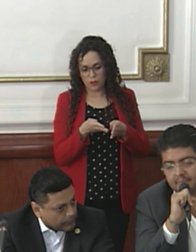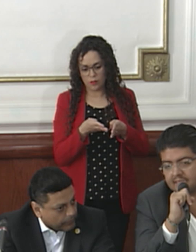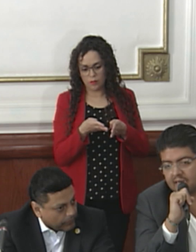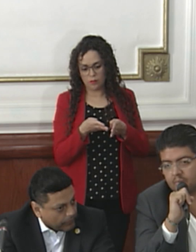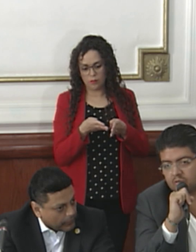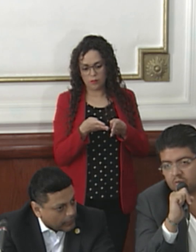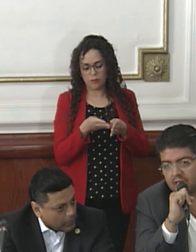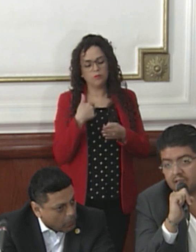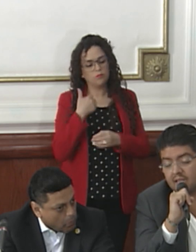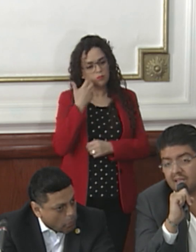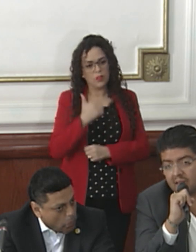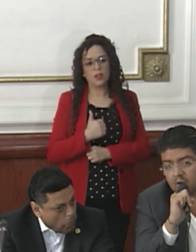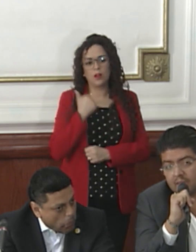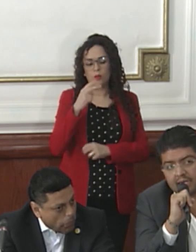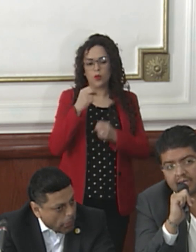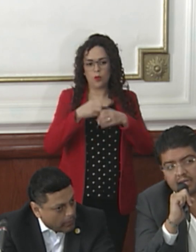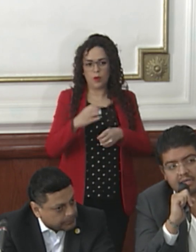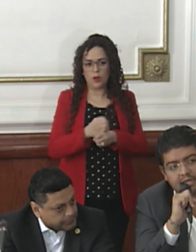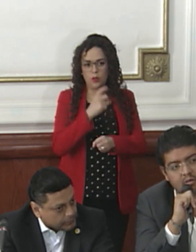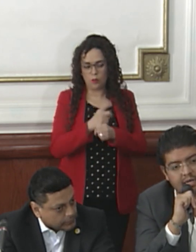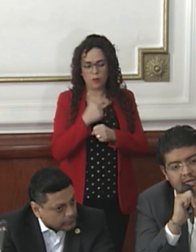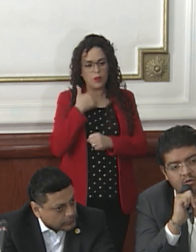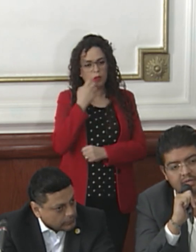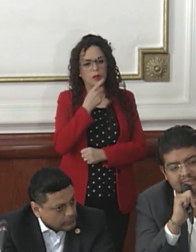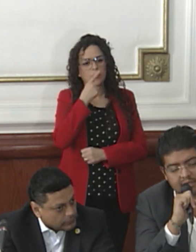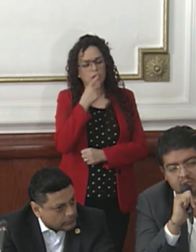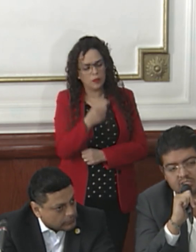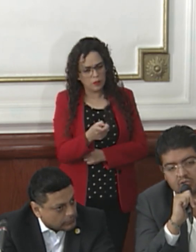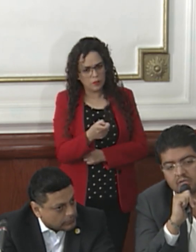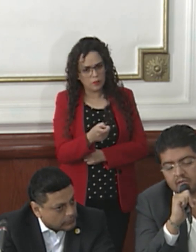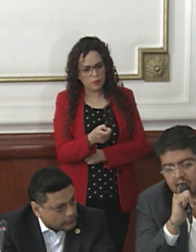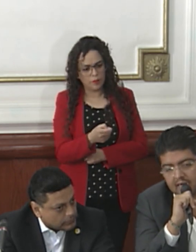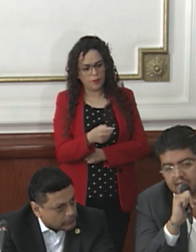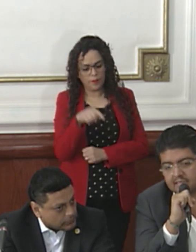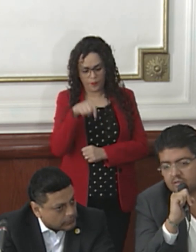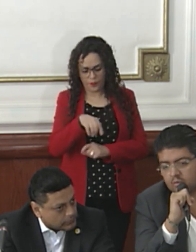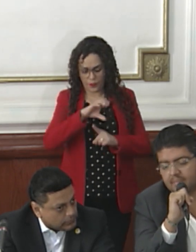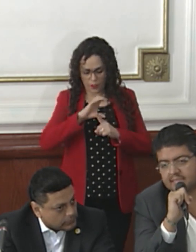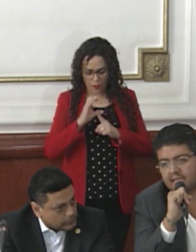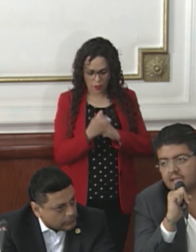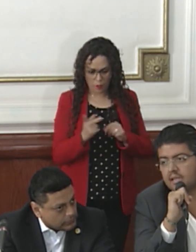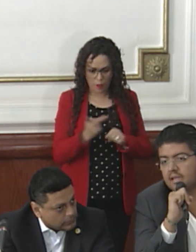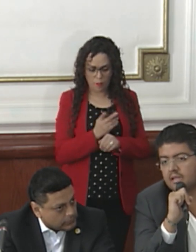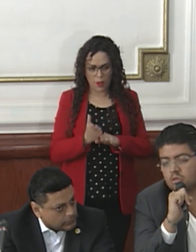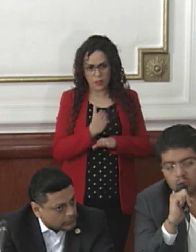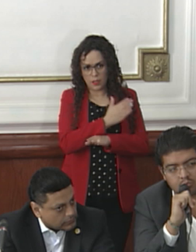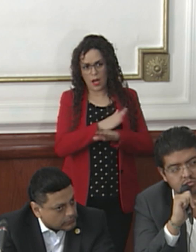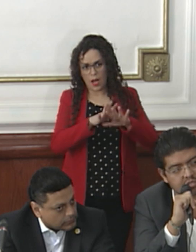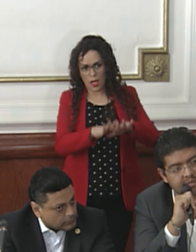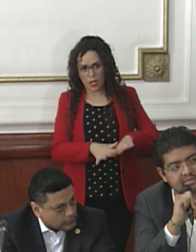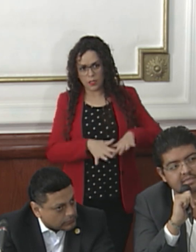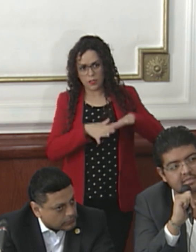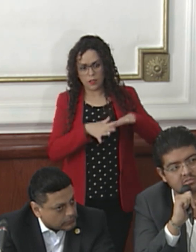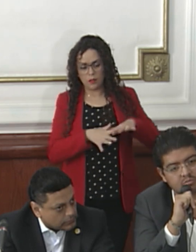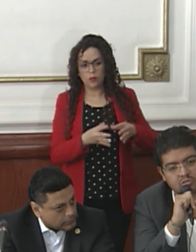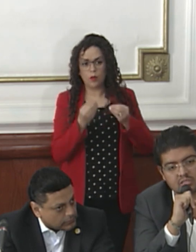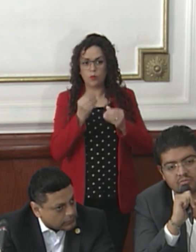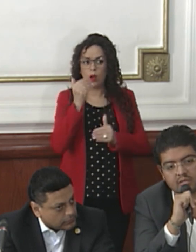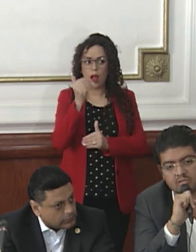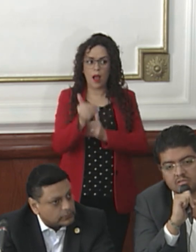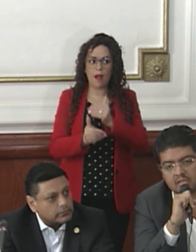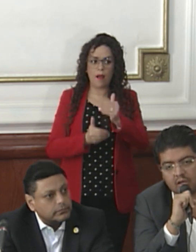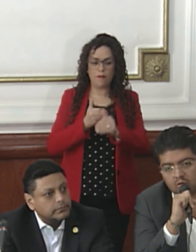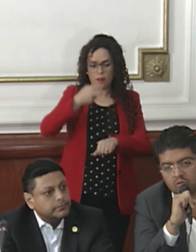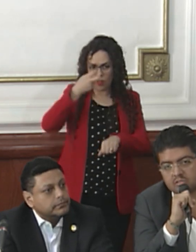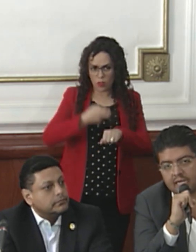dejar pasar la oportunidad de comentar que aunque esta comisión en la legislatura pasada tuvo muchos avances, hizo muchos